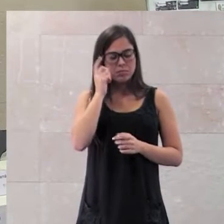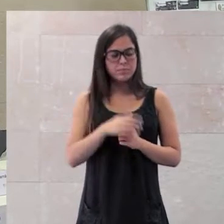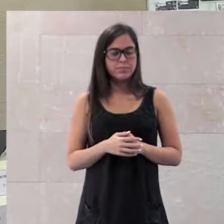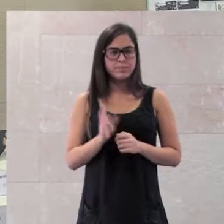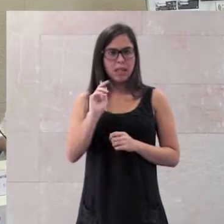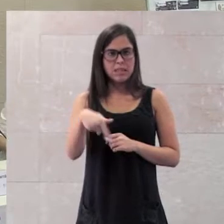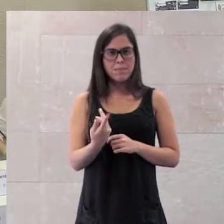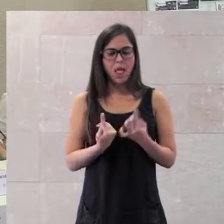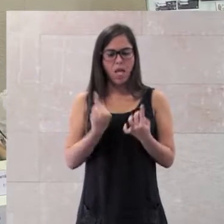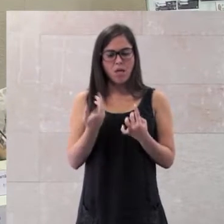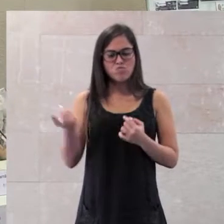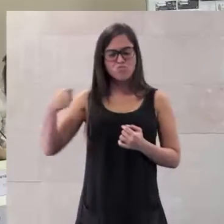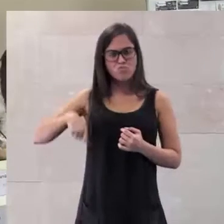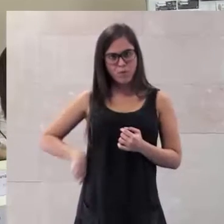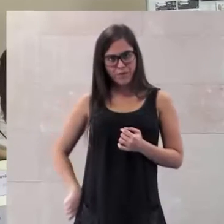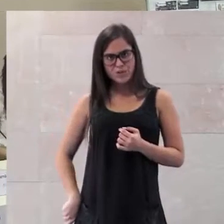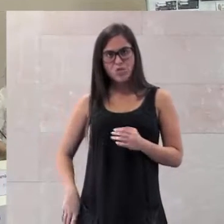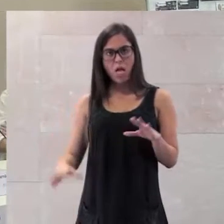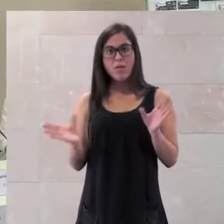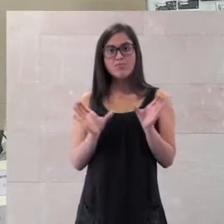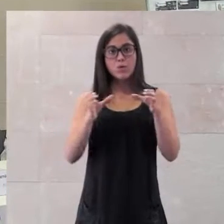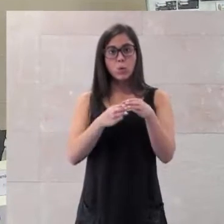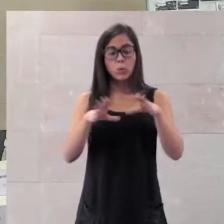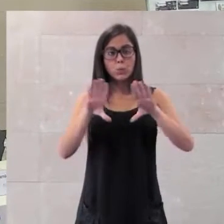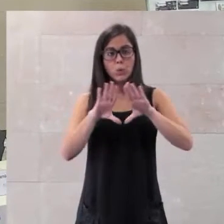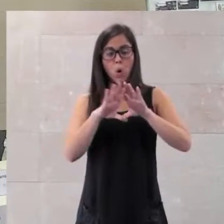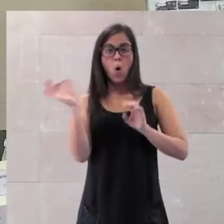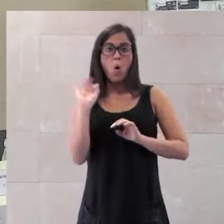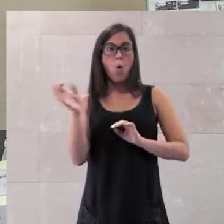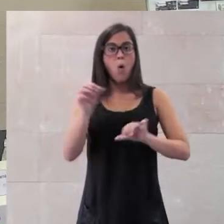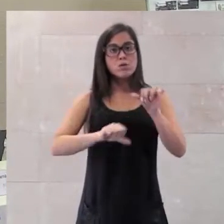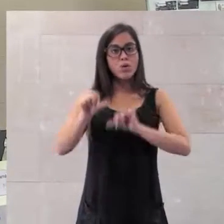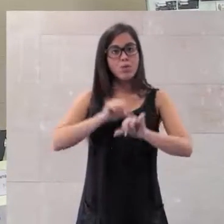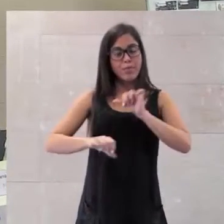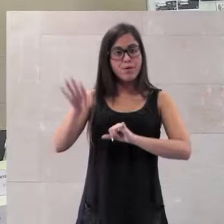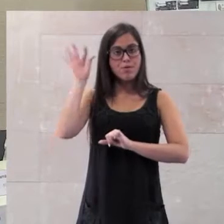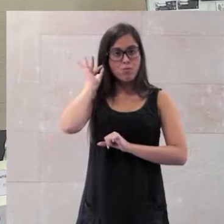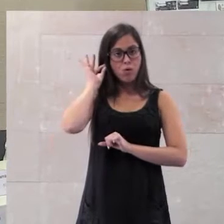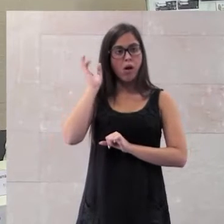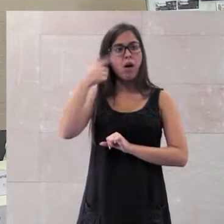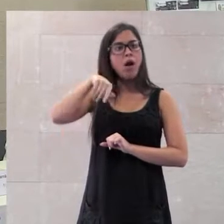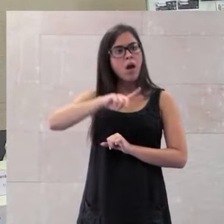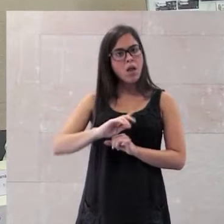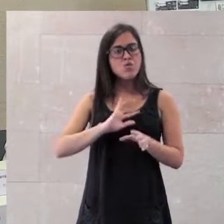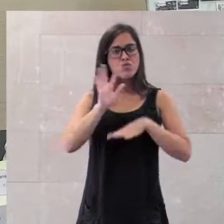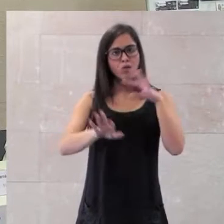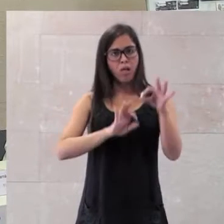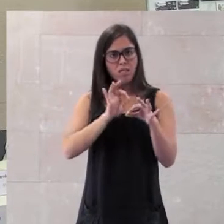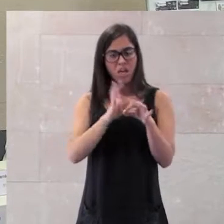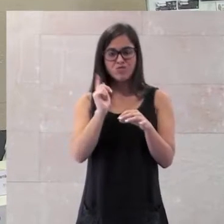esas profesionales, algunas son de grupos feministas o de asociaciones de mujeres, están organizadas, no solo son